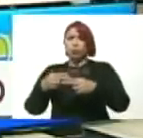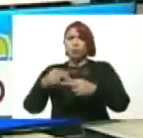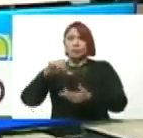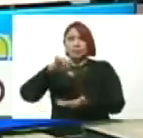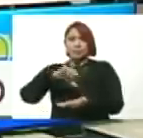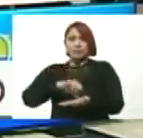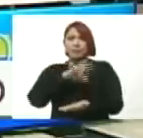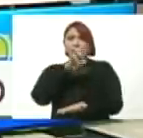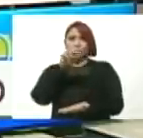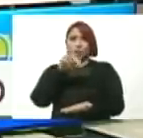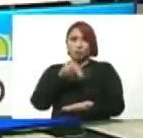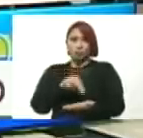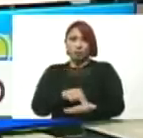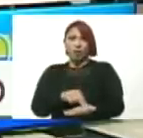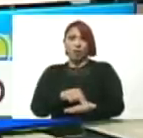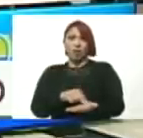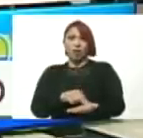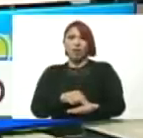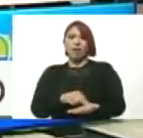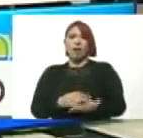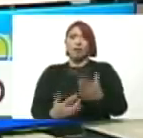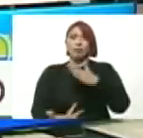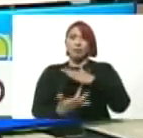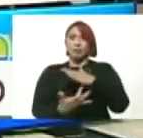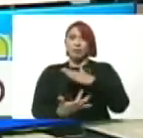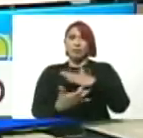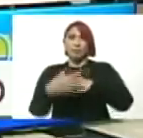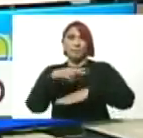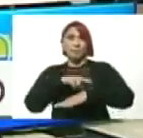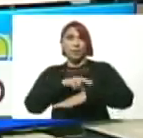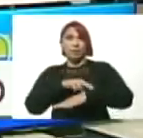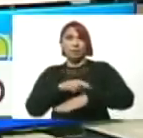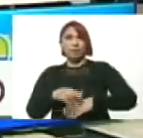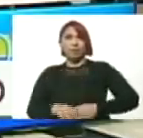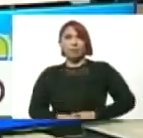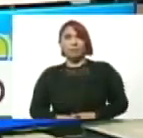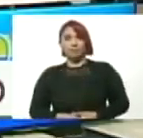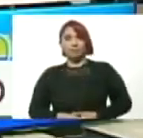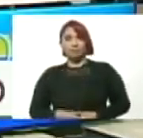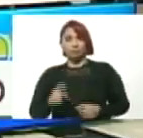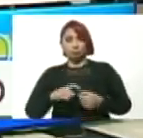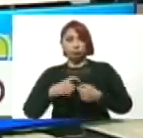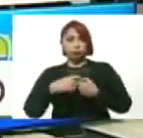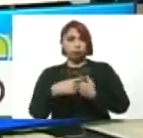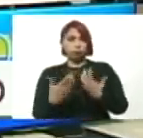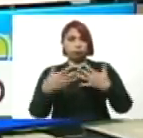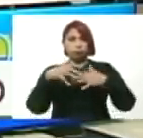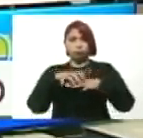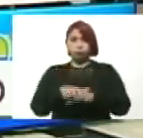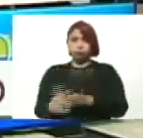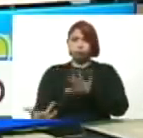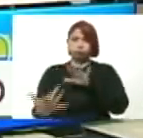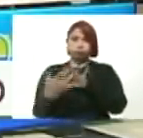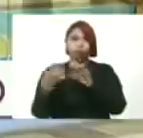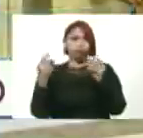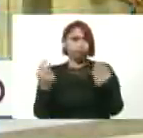nacional de telemedicina que esté integrado en tiempo real